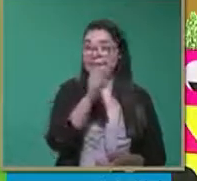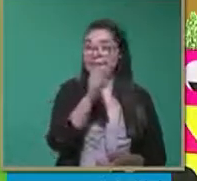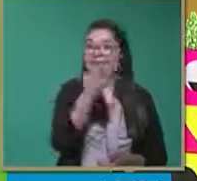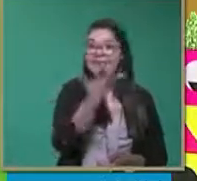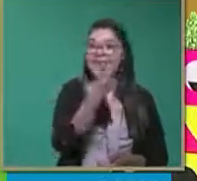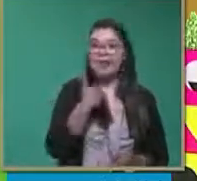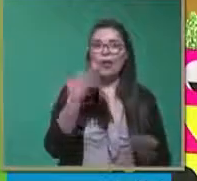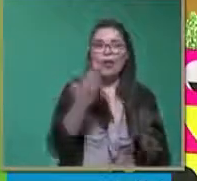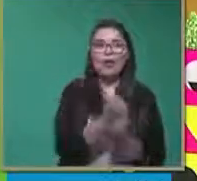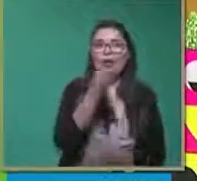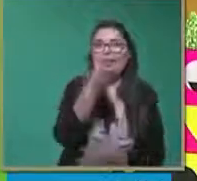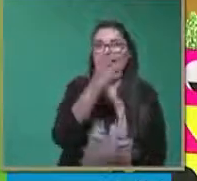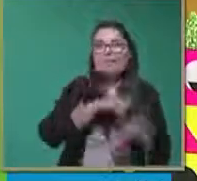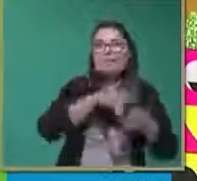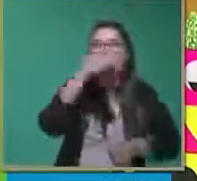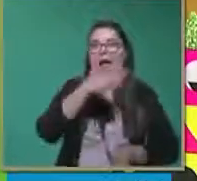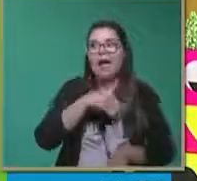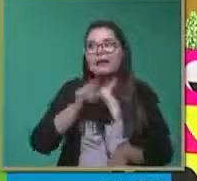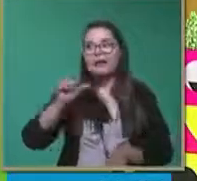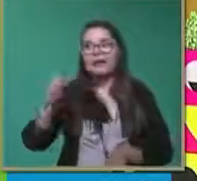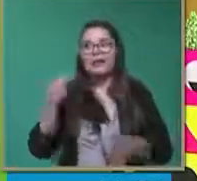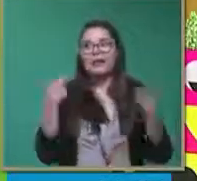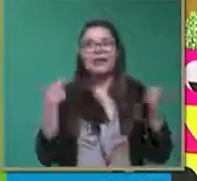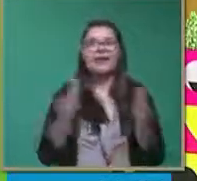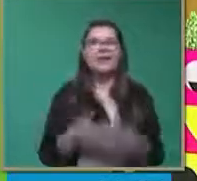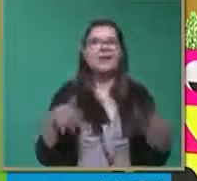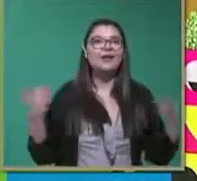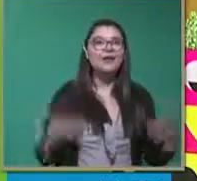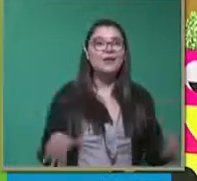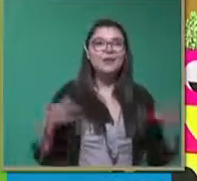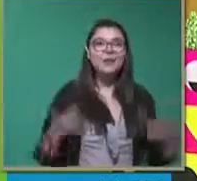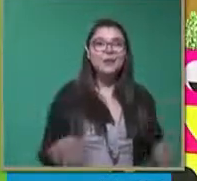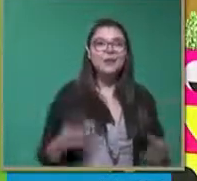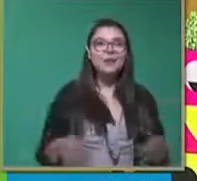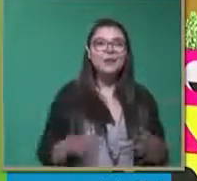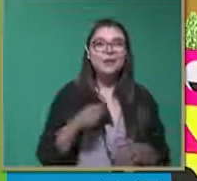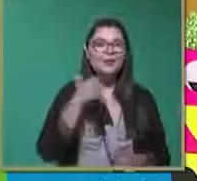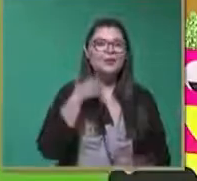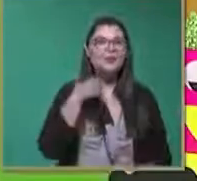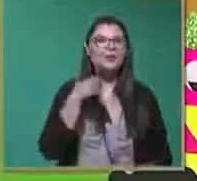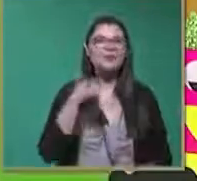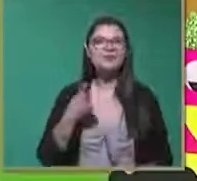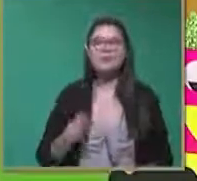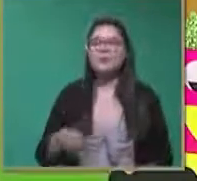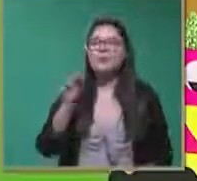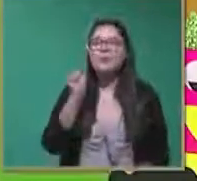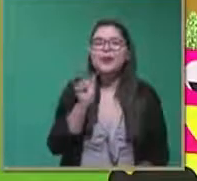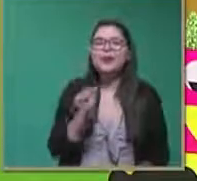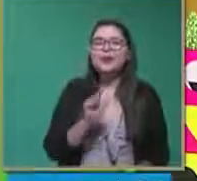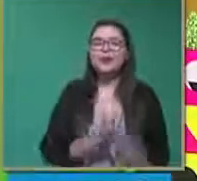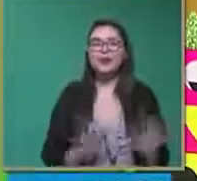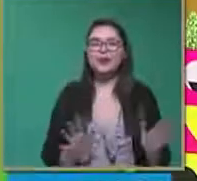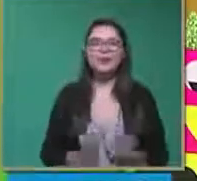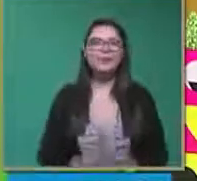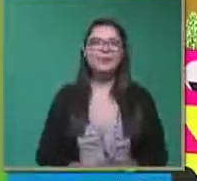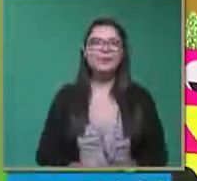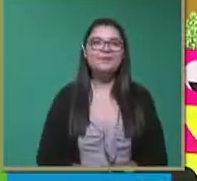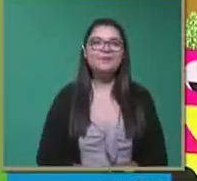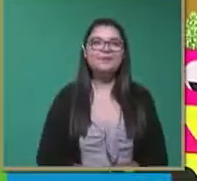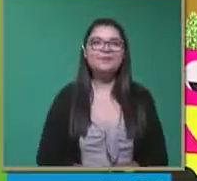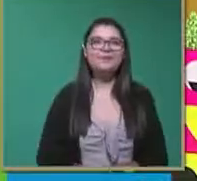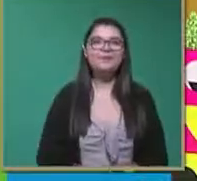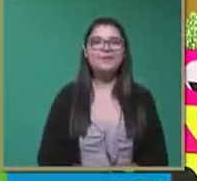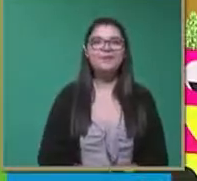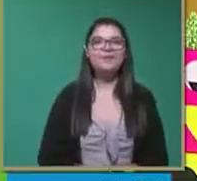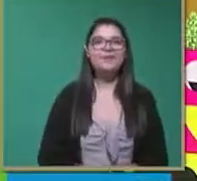Por tres, fueron 22 y yo 25. Tres papelitos ganó. Uy, me faltaron poquitos. Me faltaron bien poquitos, maestra. ¿Les gustó este reto? Sí, pero ahora sigue usted con la